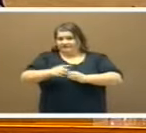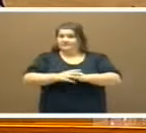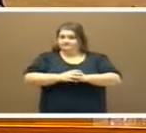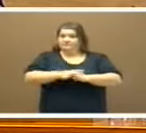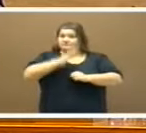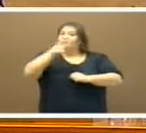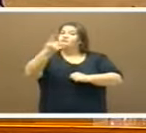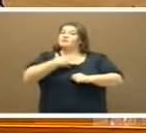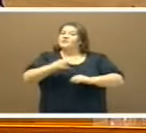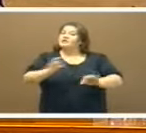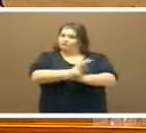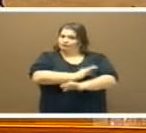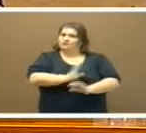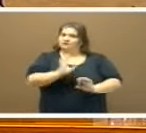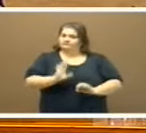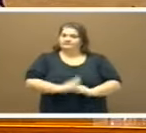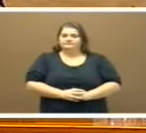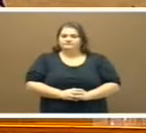a equívocos.